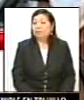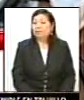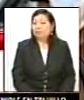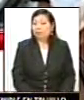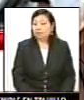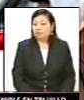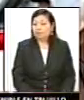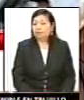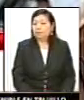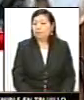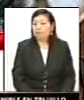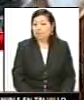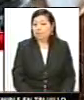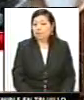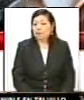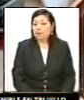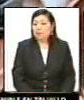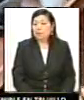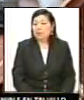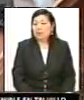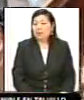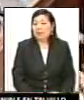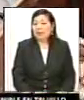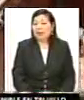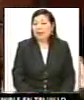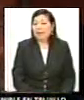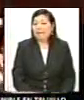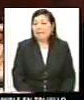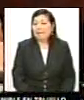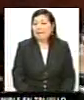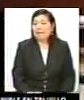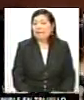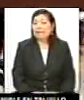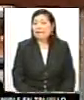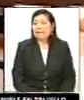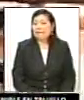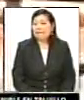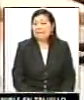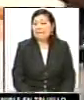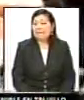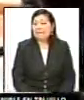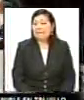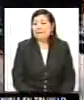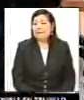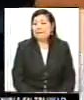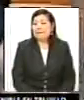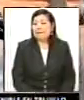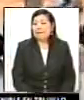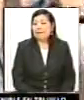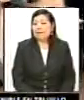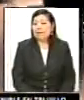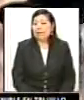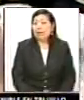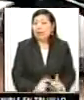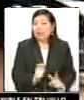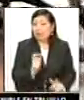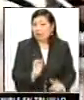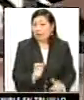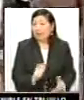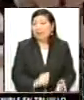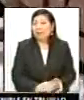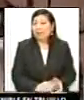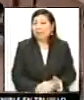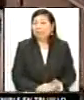plano. Congresista Karina Beteta. Gracias, presidente. Los colegas congresistas que